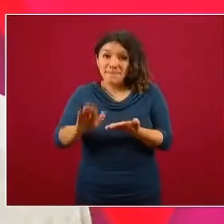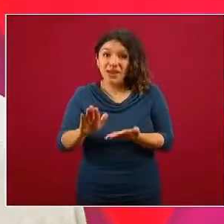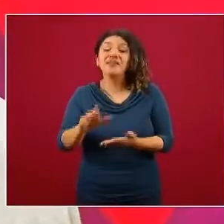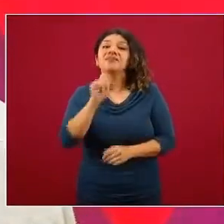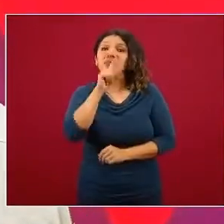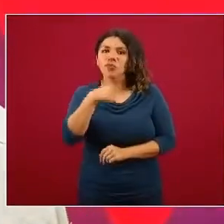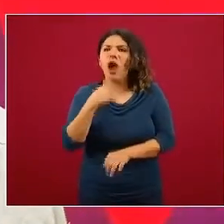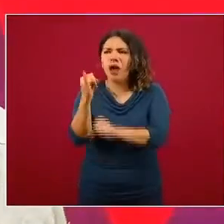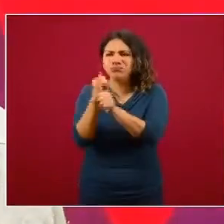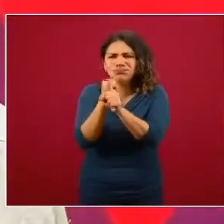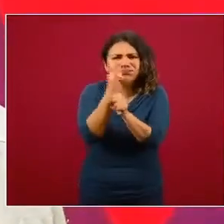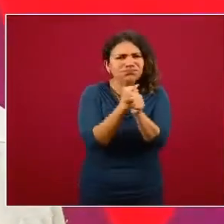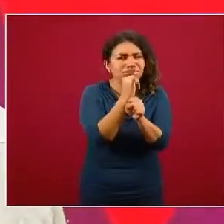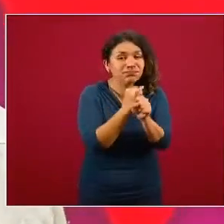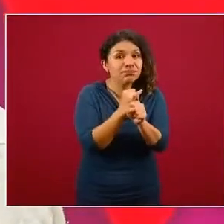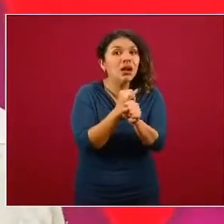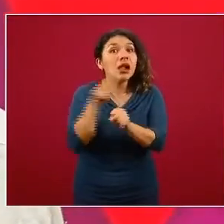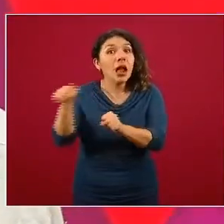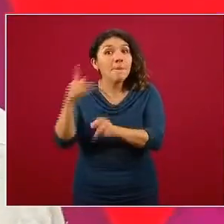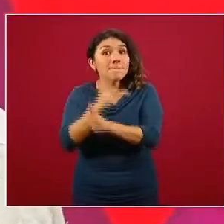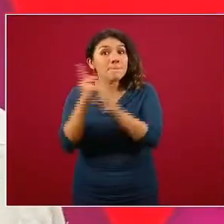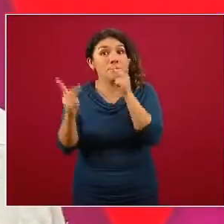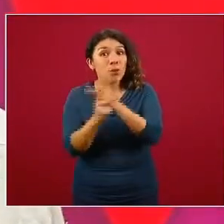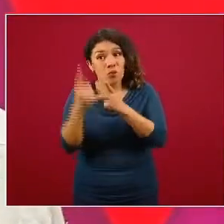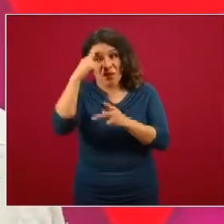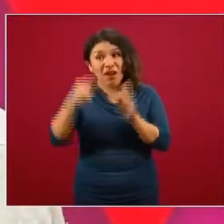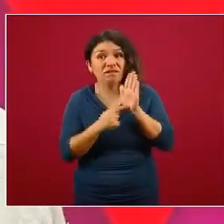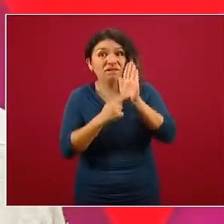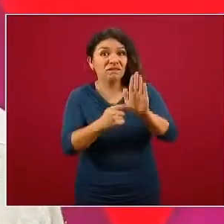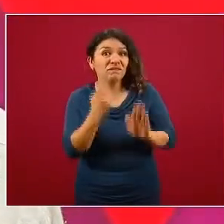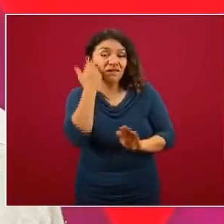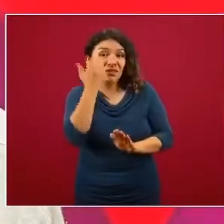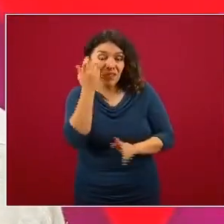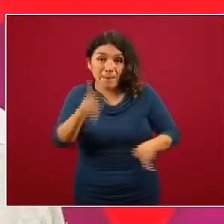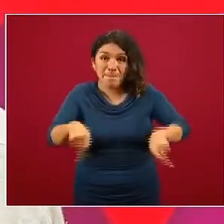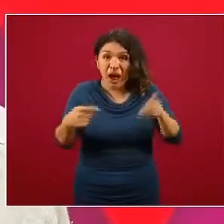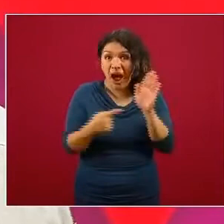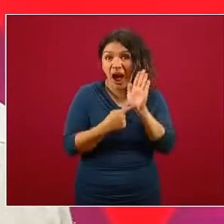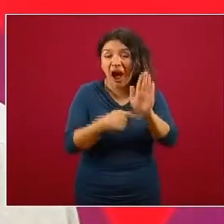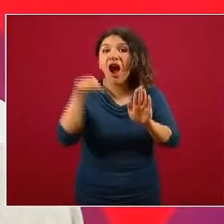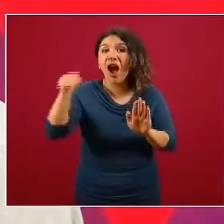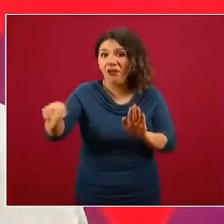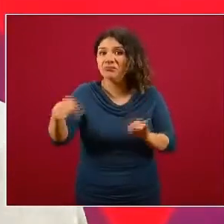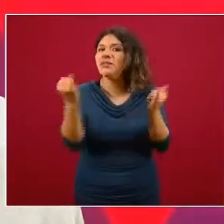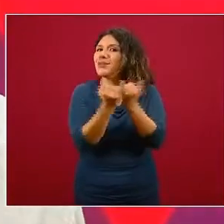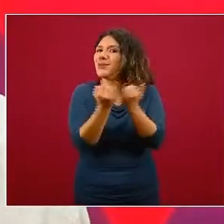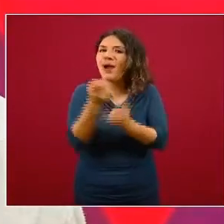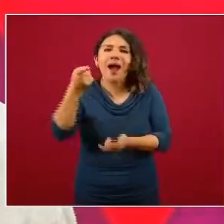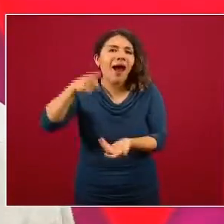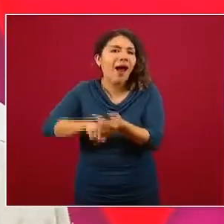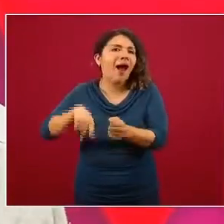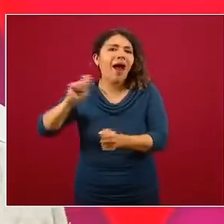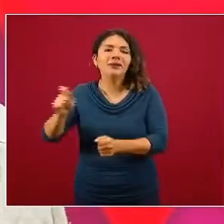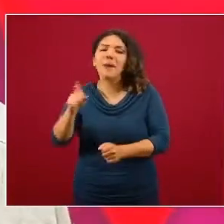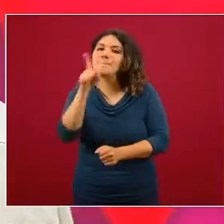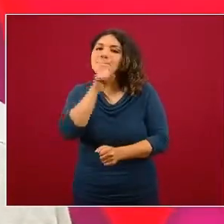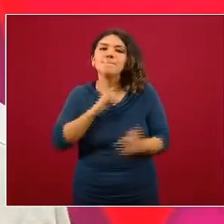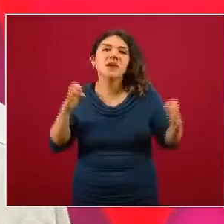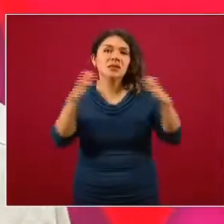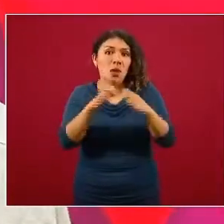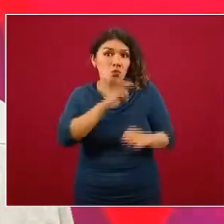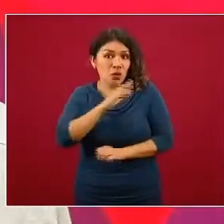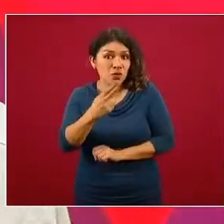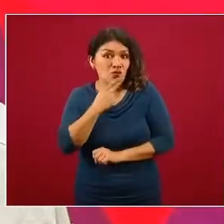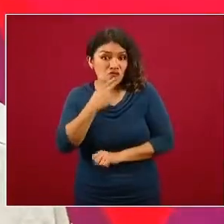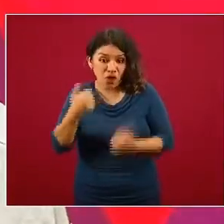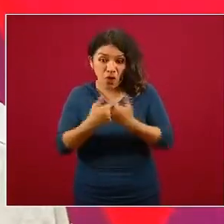ya investigamos que el tipo de productos que se promocionan también son un fraude en el sentido de su posible